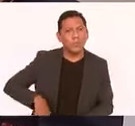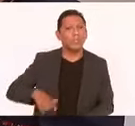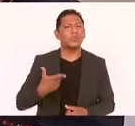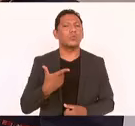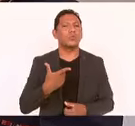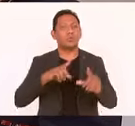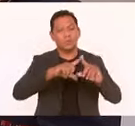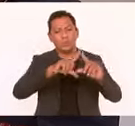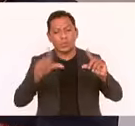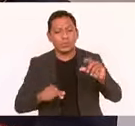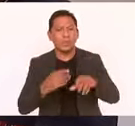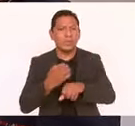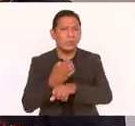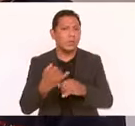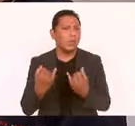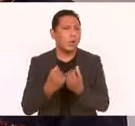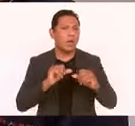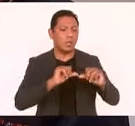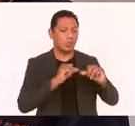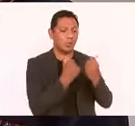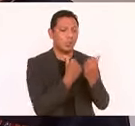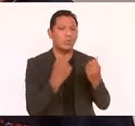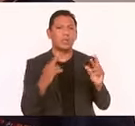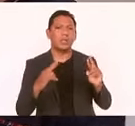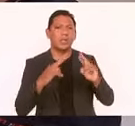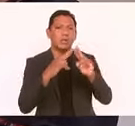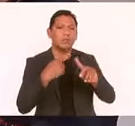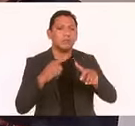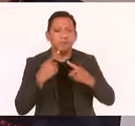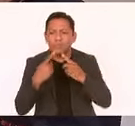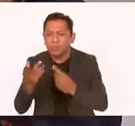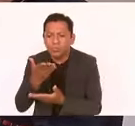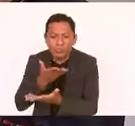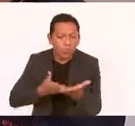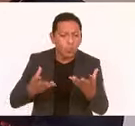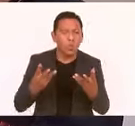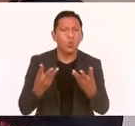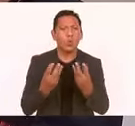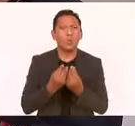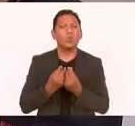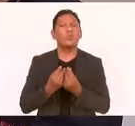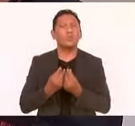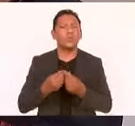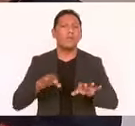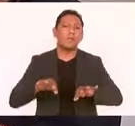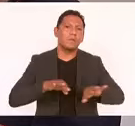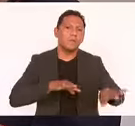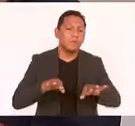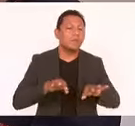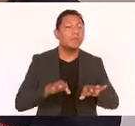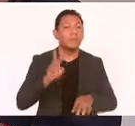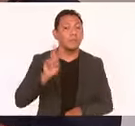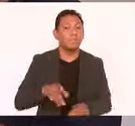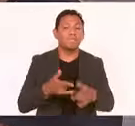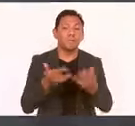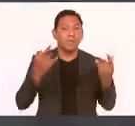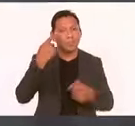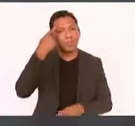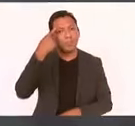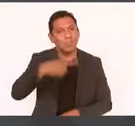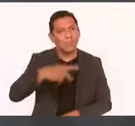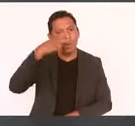con las asociaciones religiosas, que hemos trabajado juntos en una tarea histórica para México